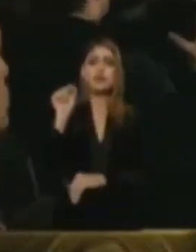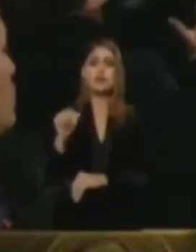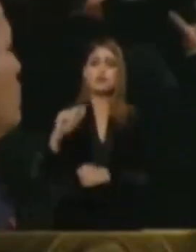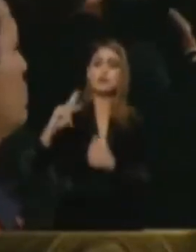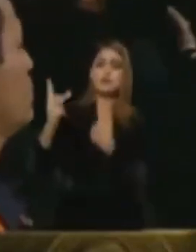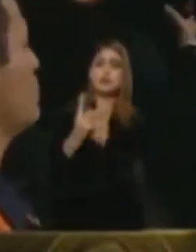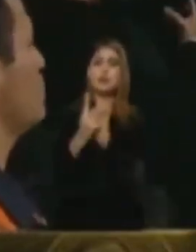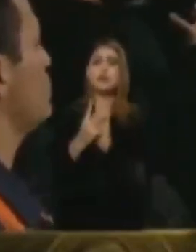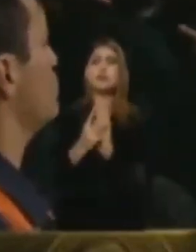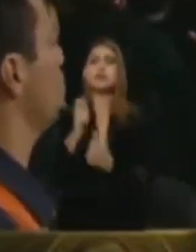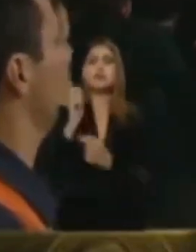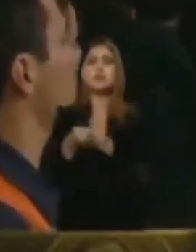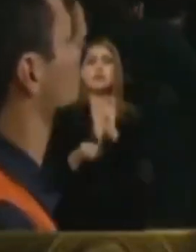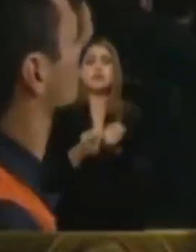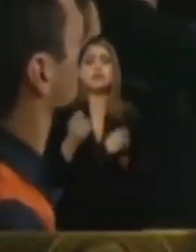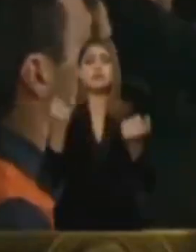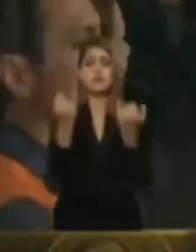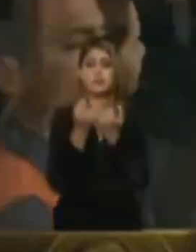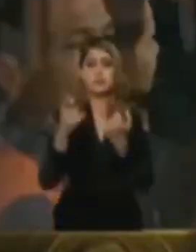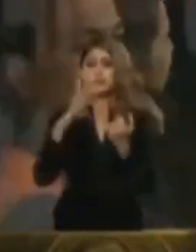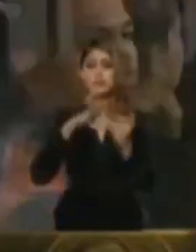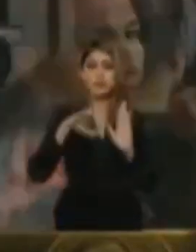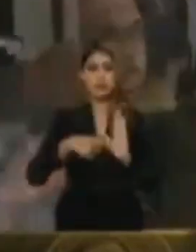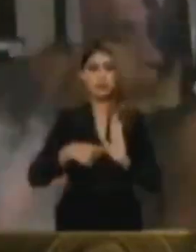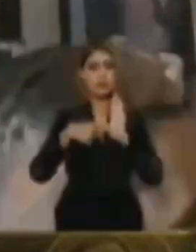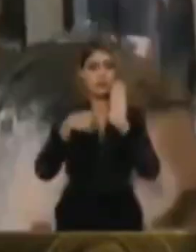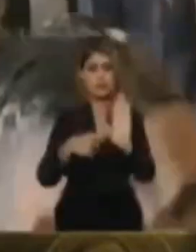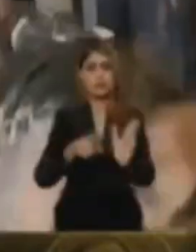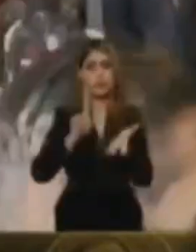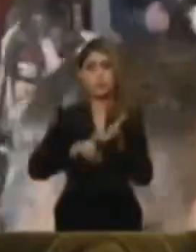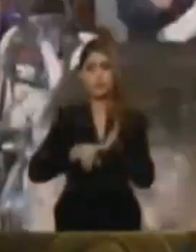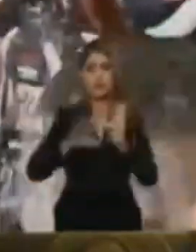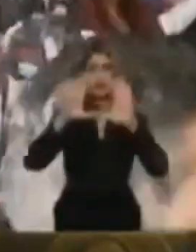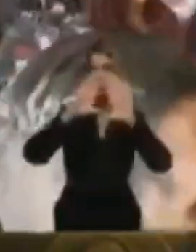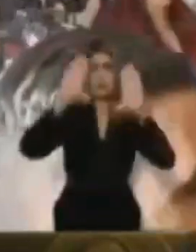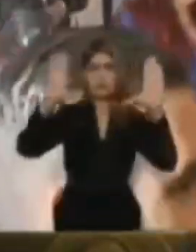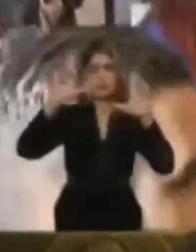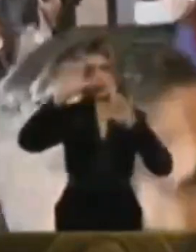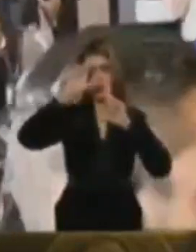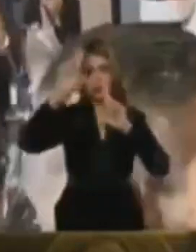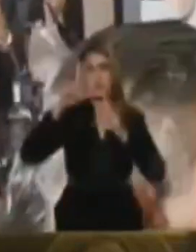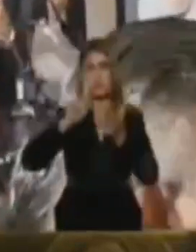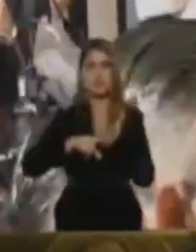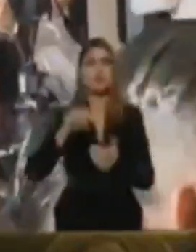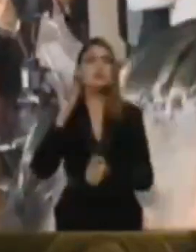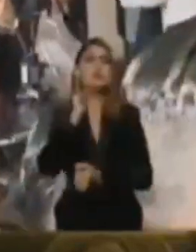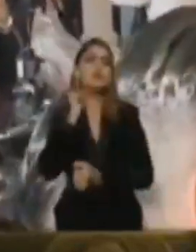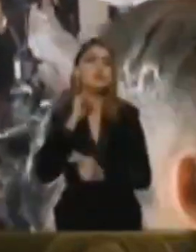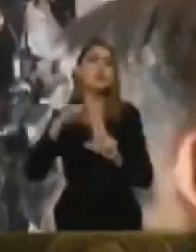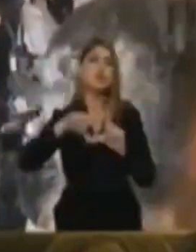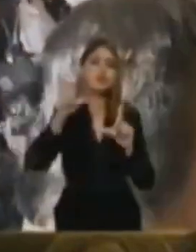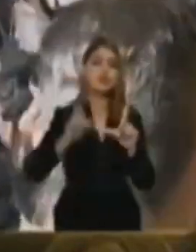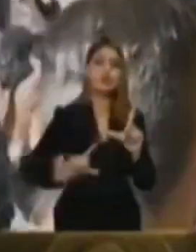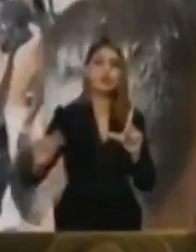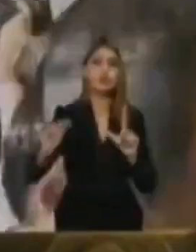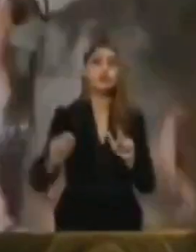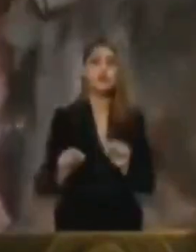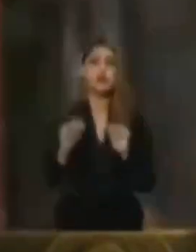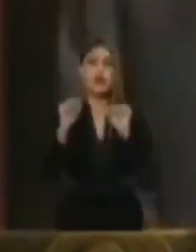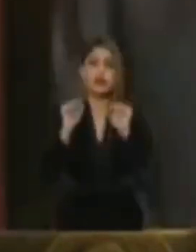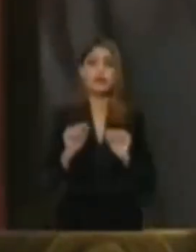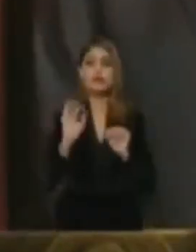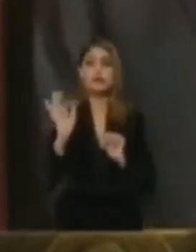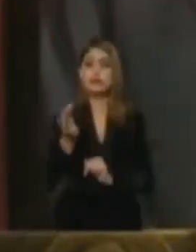país se encuentra también reflejada en el muro de honor del Senado de la República. Aquí en donde en